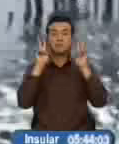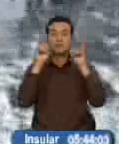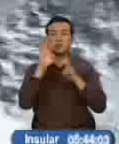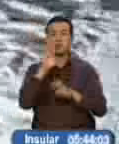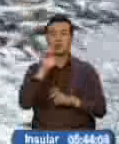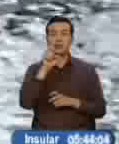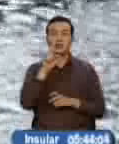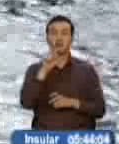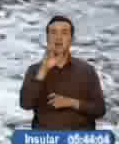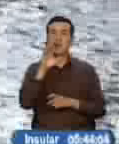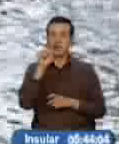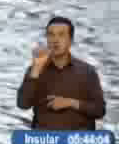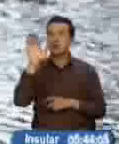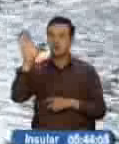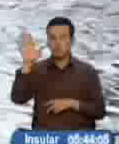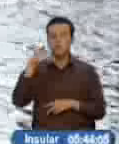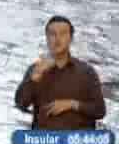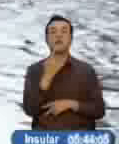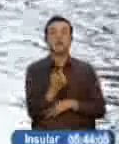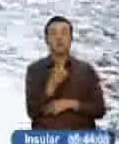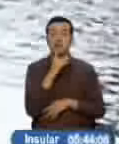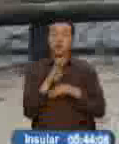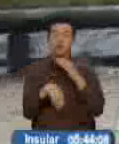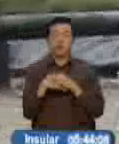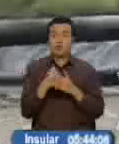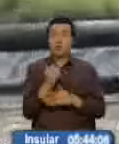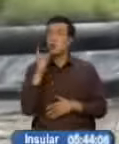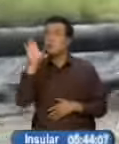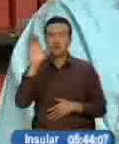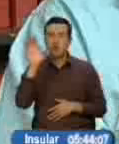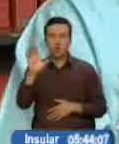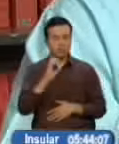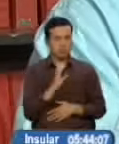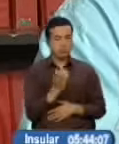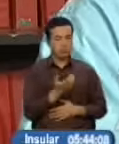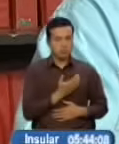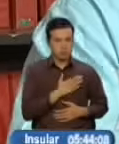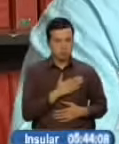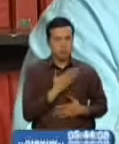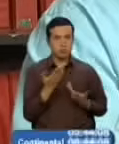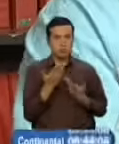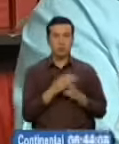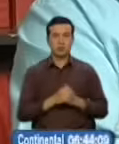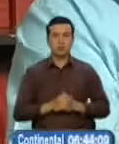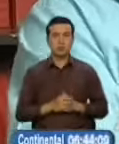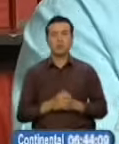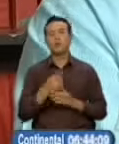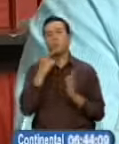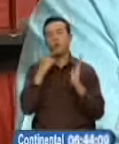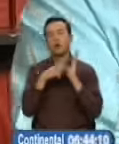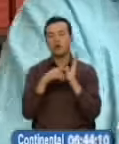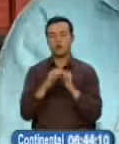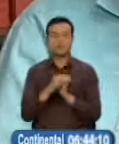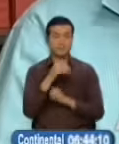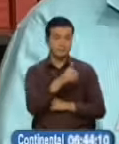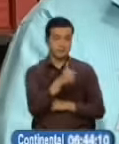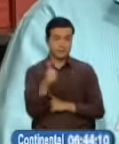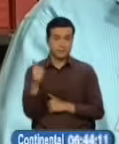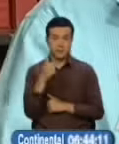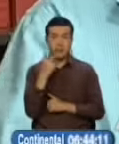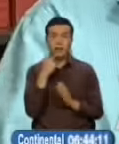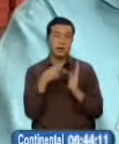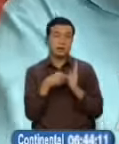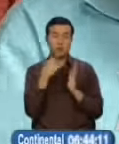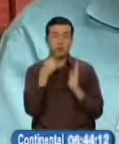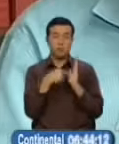Texaco, consideran que esos recursos deben pasar de manera directa a sus manos. Estas cuentas, en vez de ser clasificadas, en